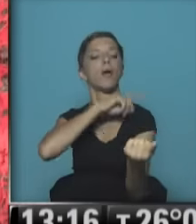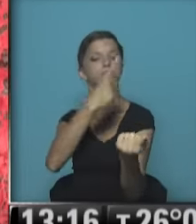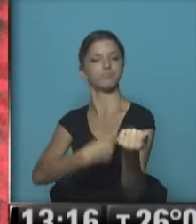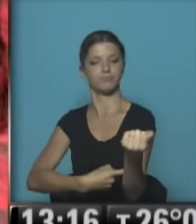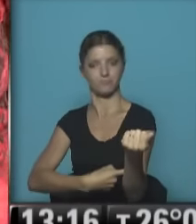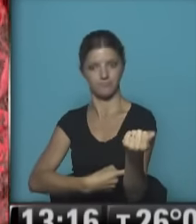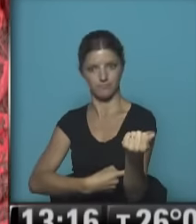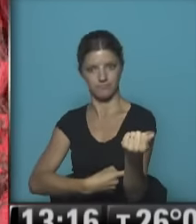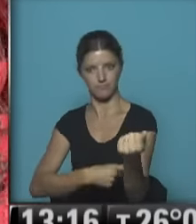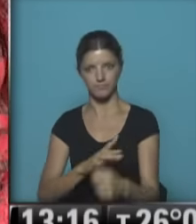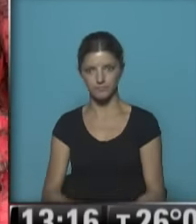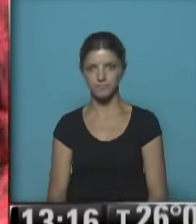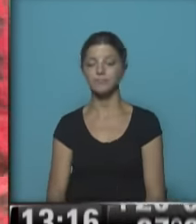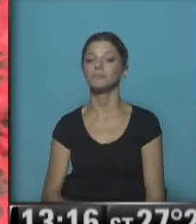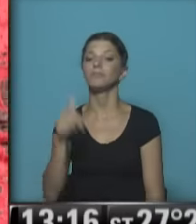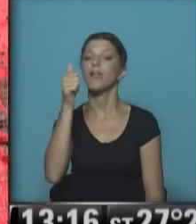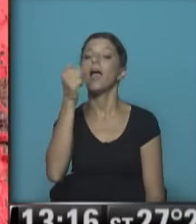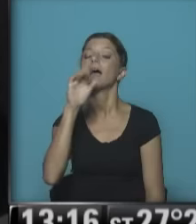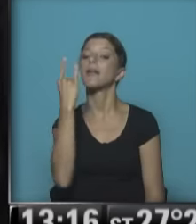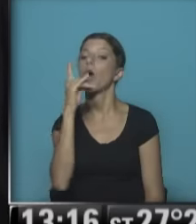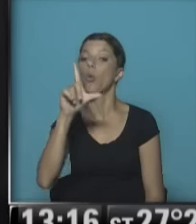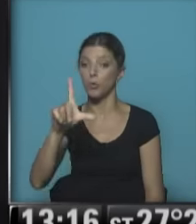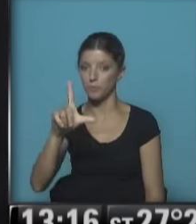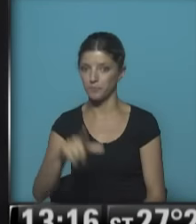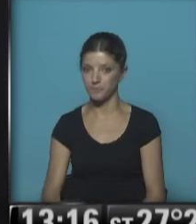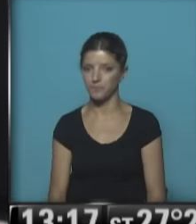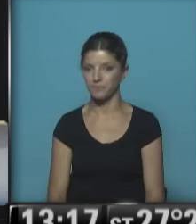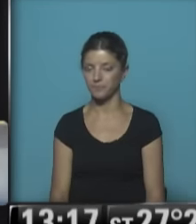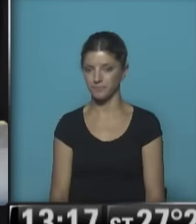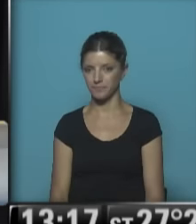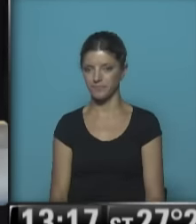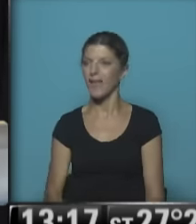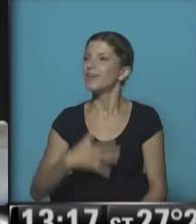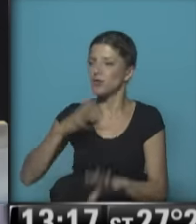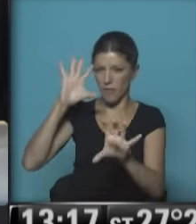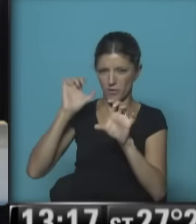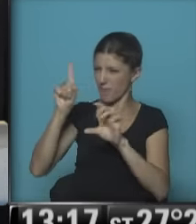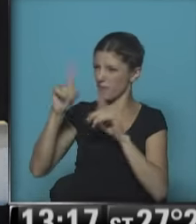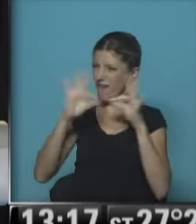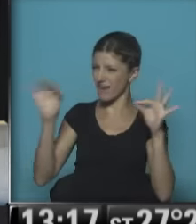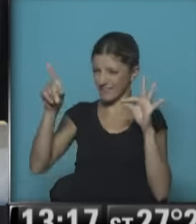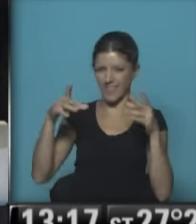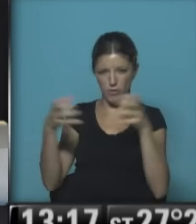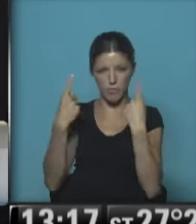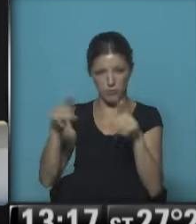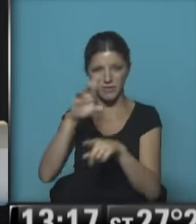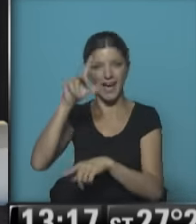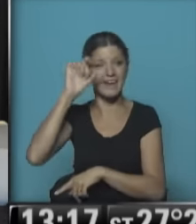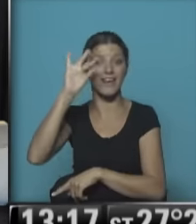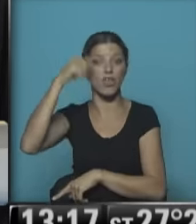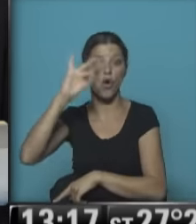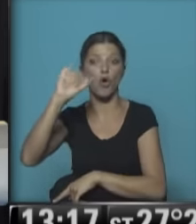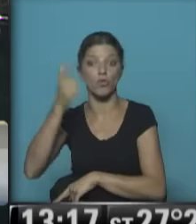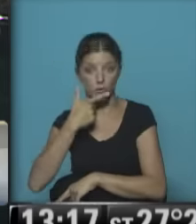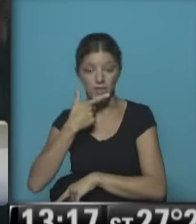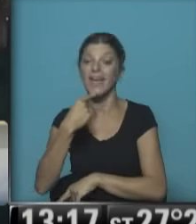dominio de distintas regiones. Raúl. Me hacía acordar una frase de Los Redondos de Ricota, parecería, ¿no? Todo precio